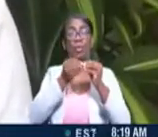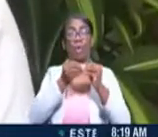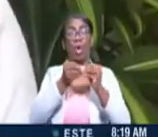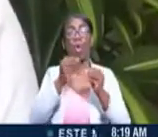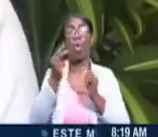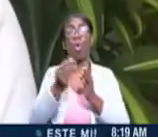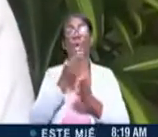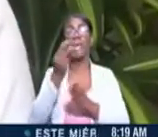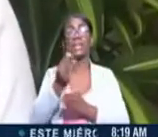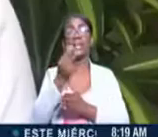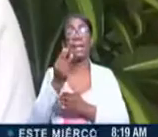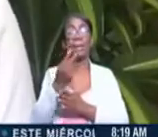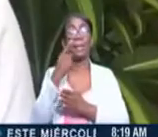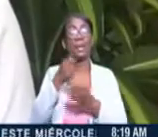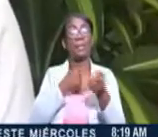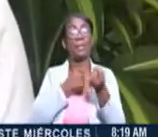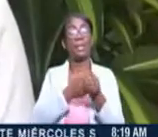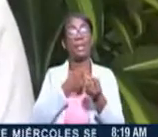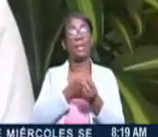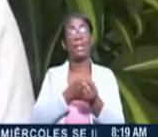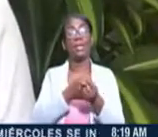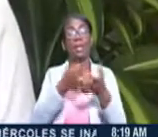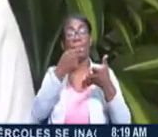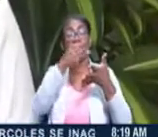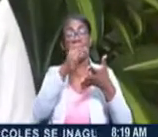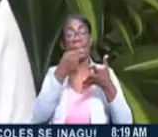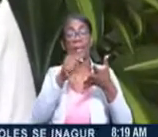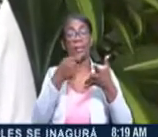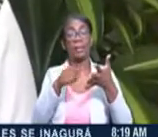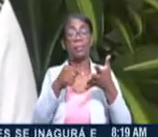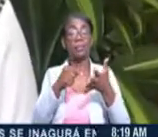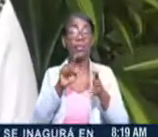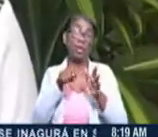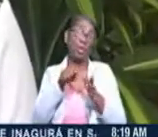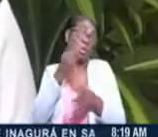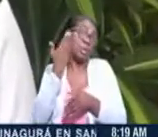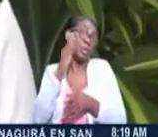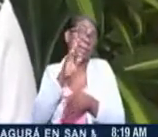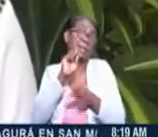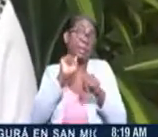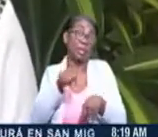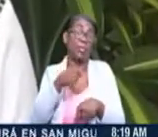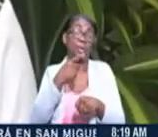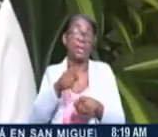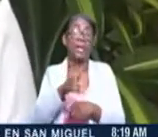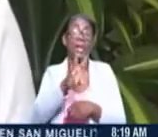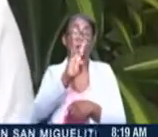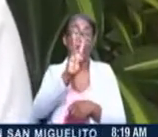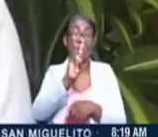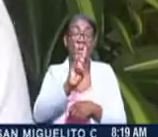ARAP para apoyarlos a cumplir con los requisitos, que no sé si se los puedo decir, es el